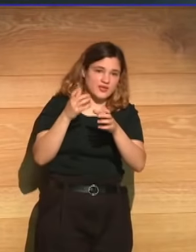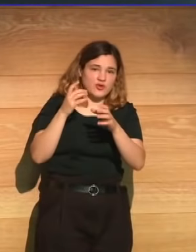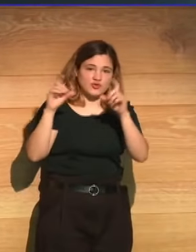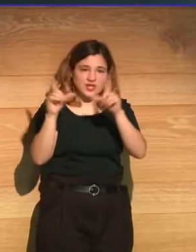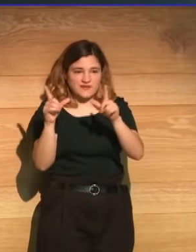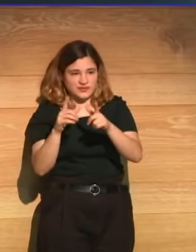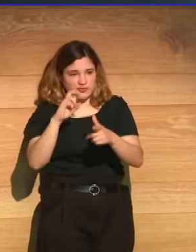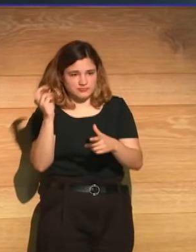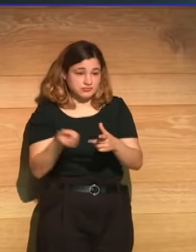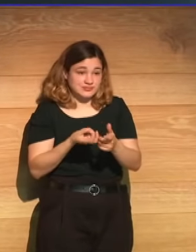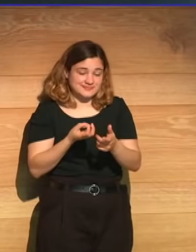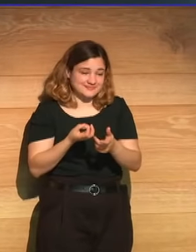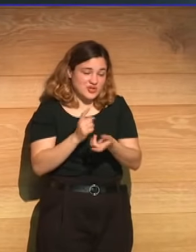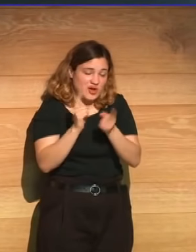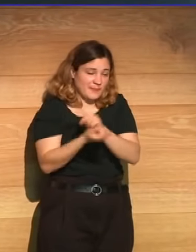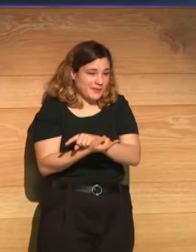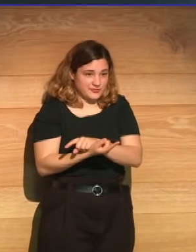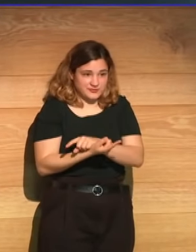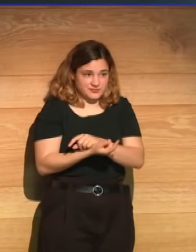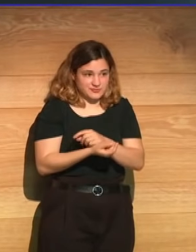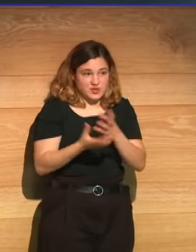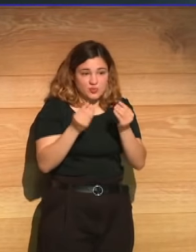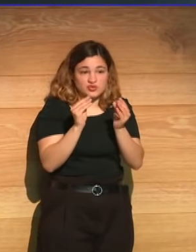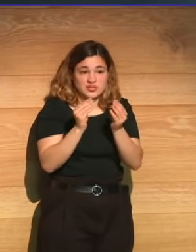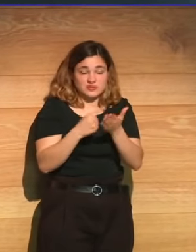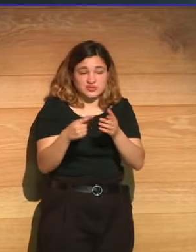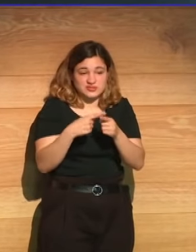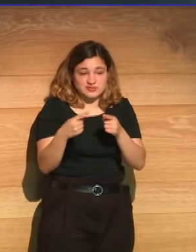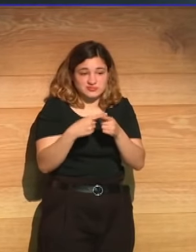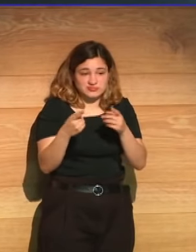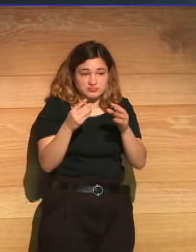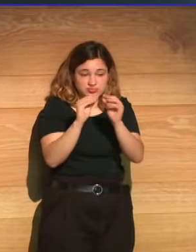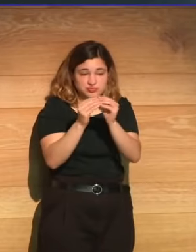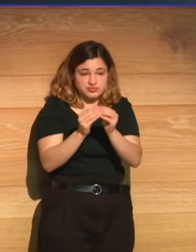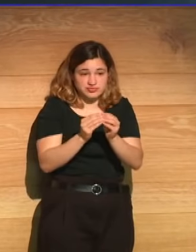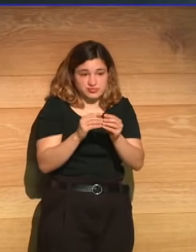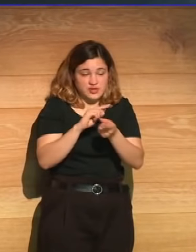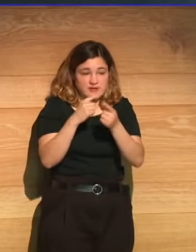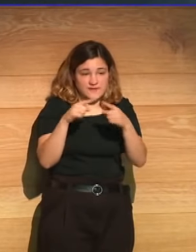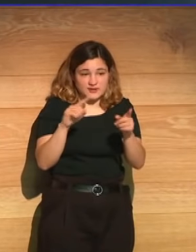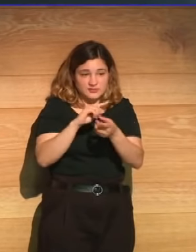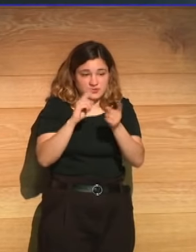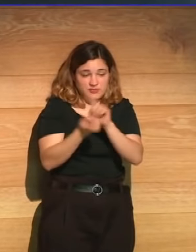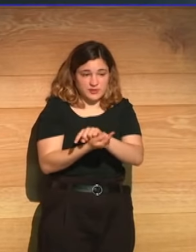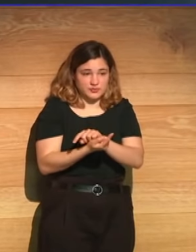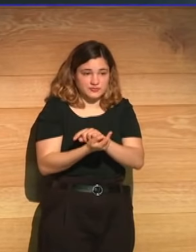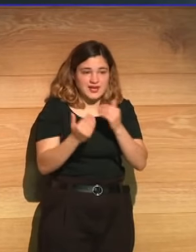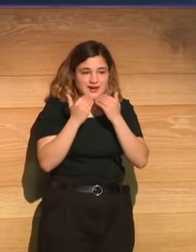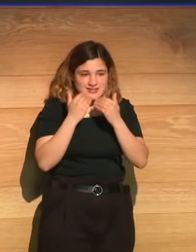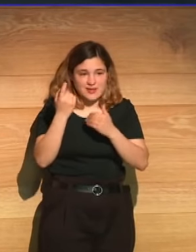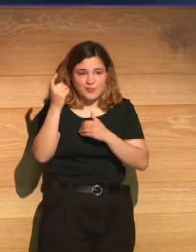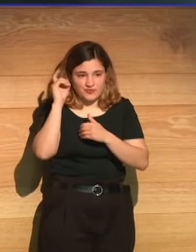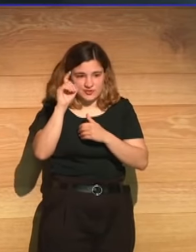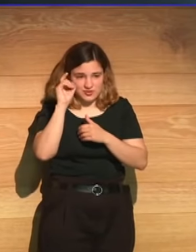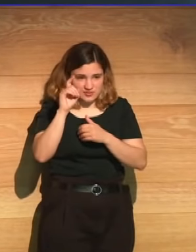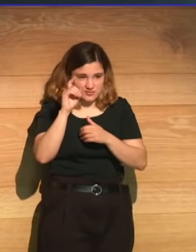televisión, hicimos un montón de cosas gracias a esos profesores. Pero una de las cosas que decían los